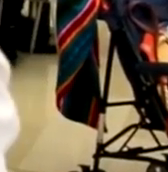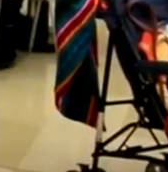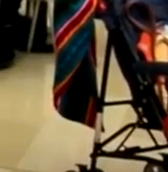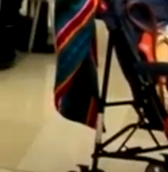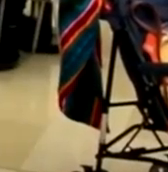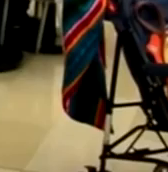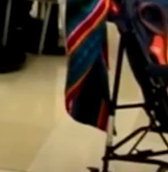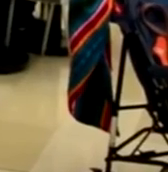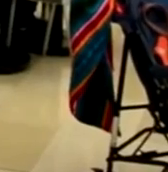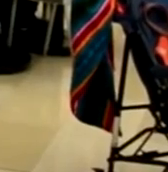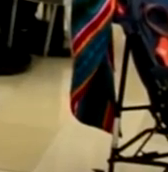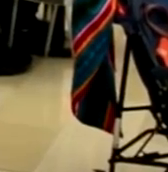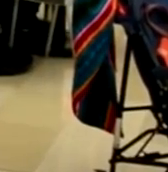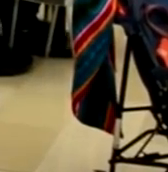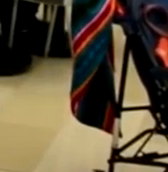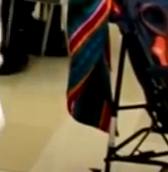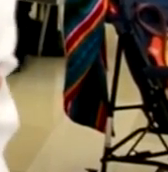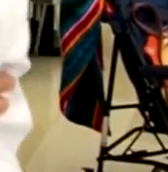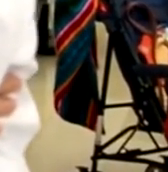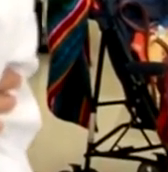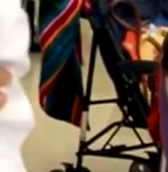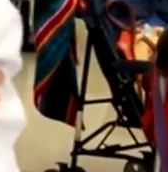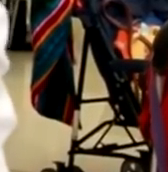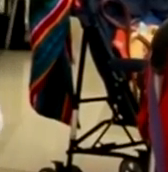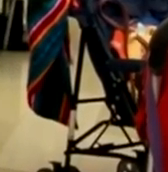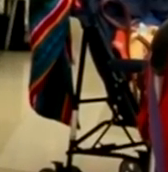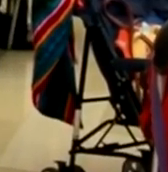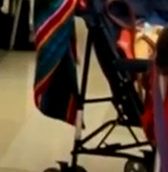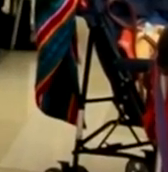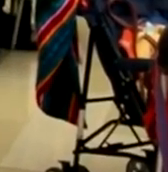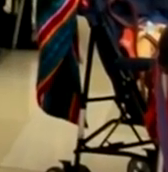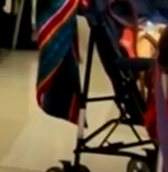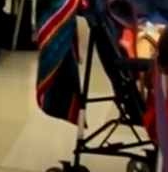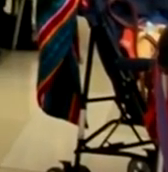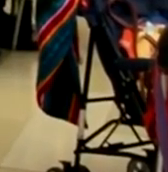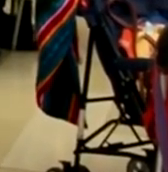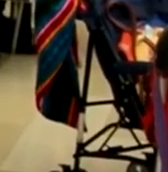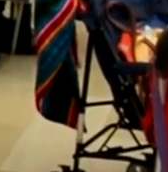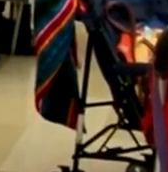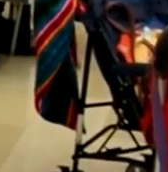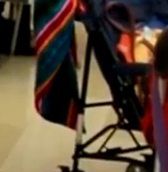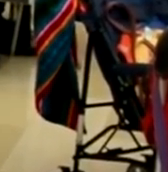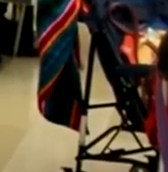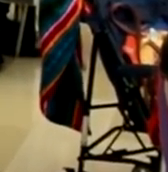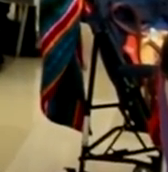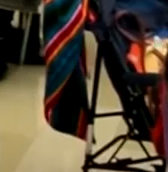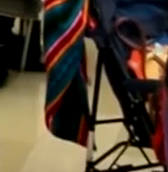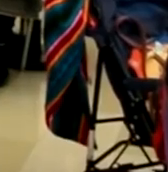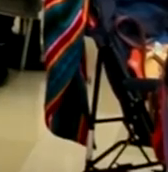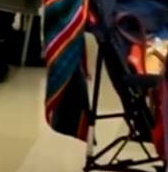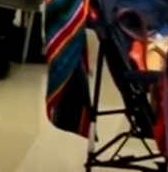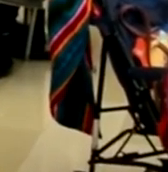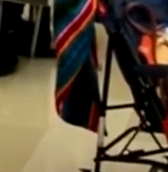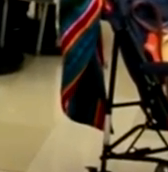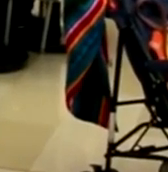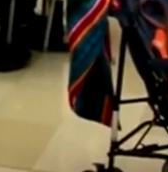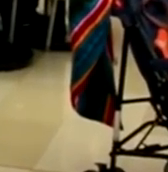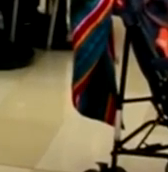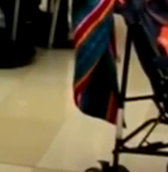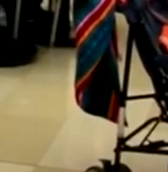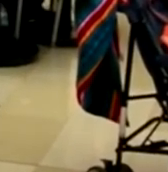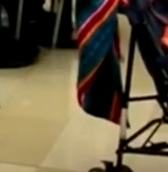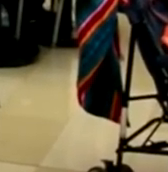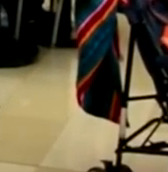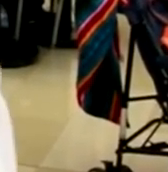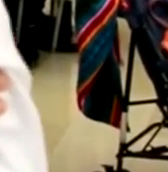va a un centro comercial y se compra una comida tiene derecho a decidir si se la come en el área de